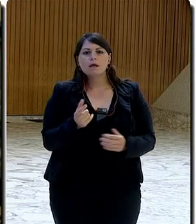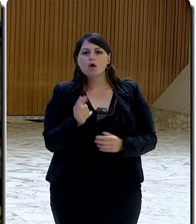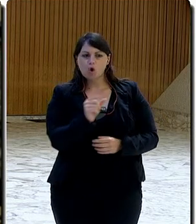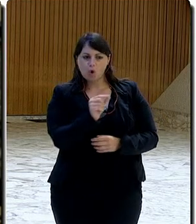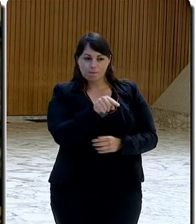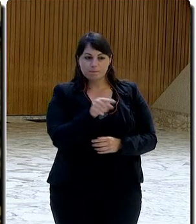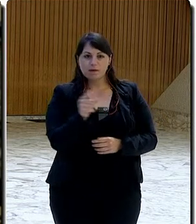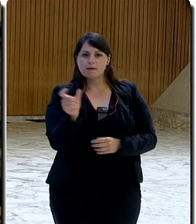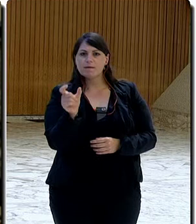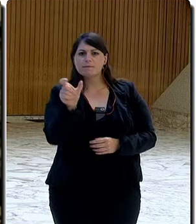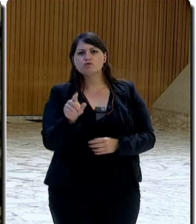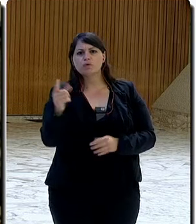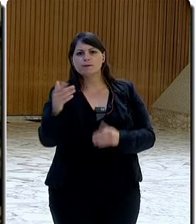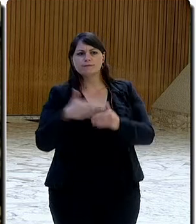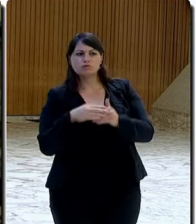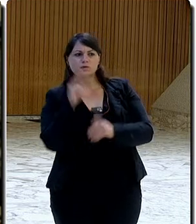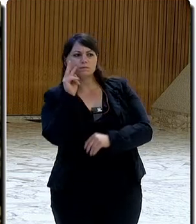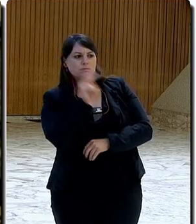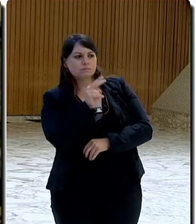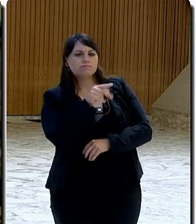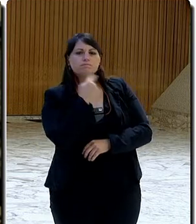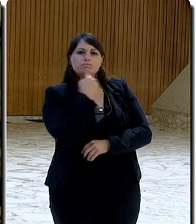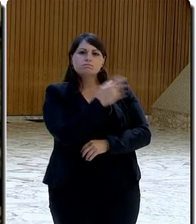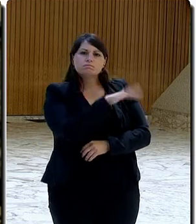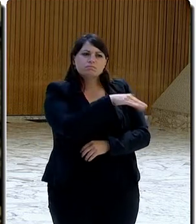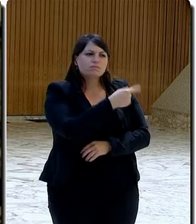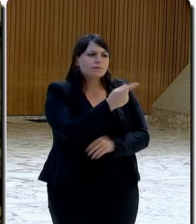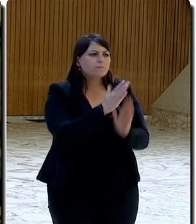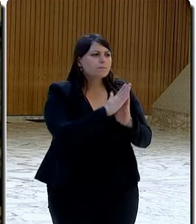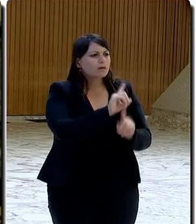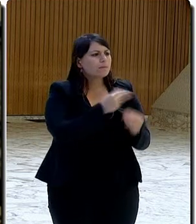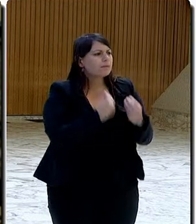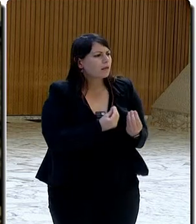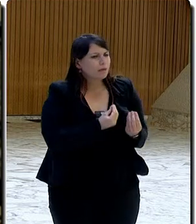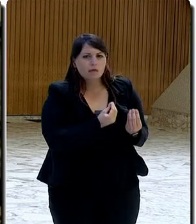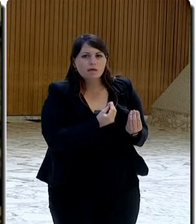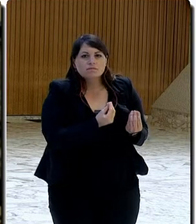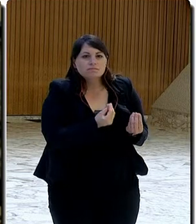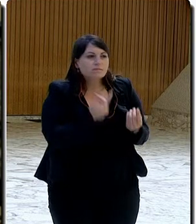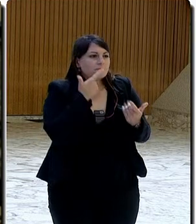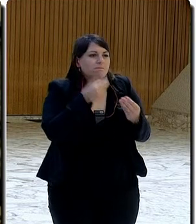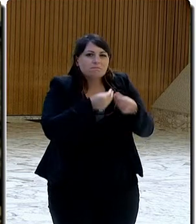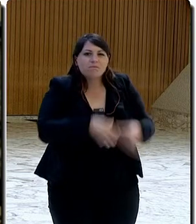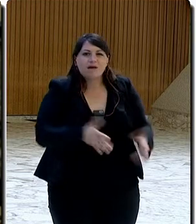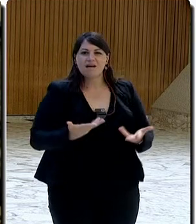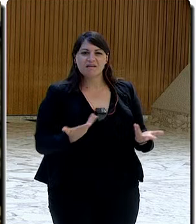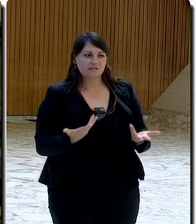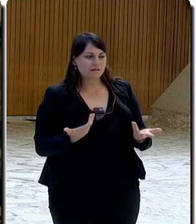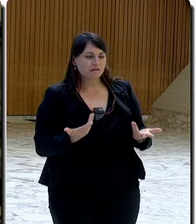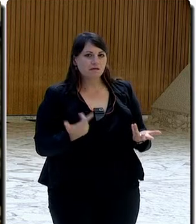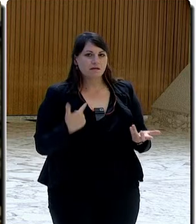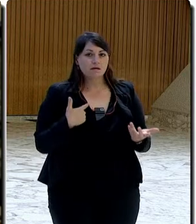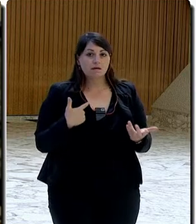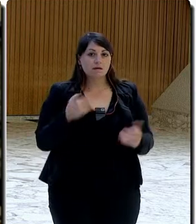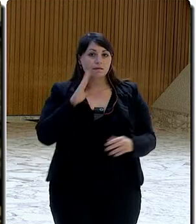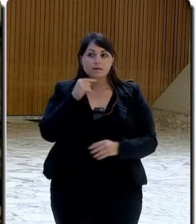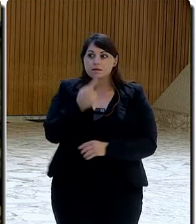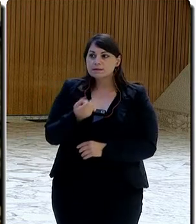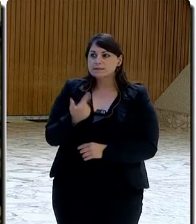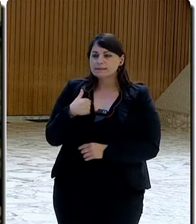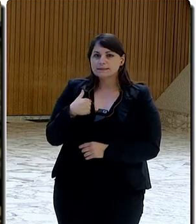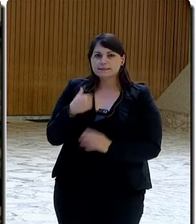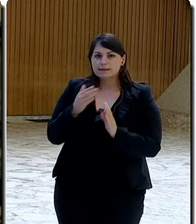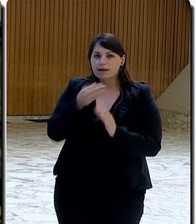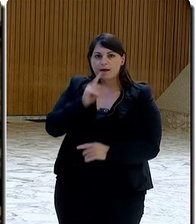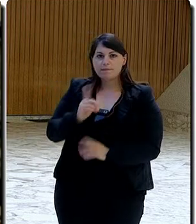rezas? ¿Qué tienes que perder?» «No sé rezar», le contestó. Pero en su desesperación decidió